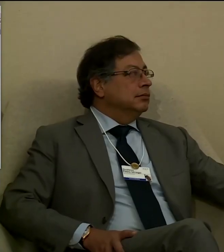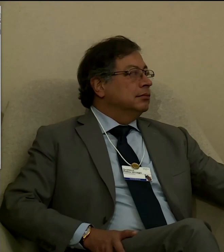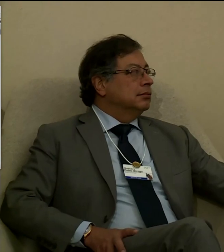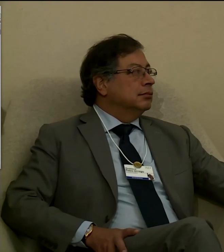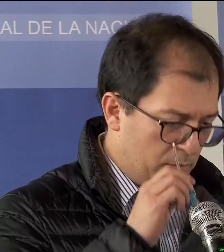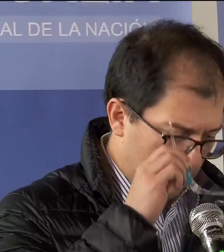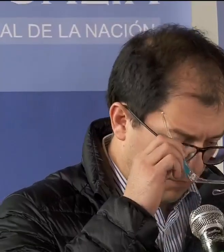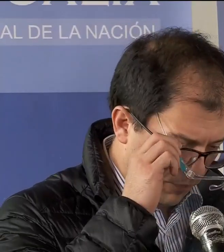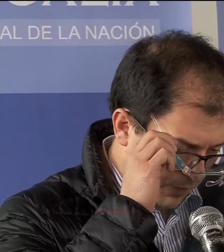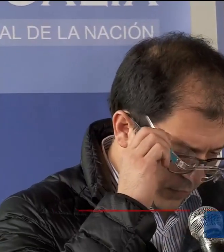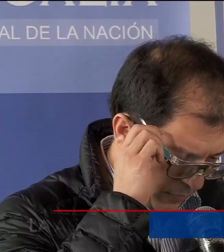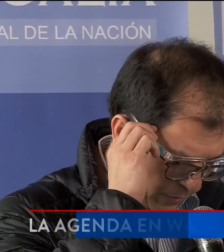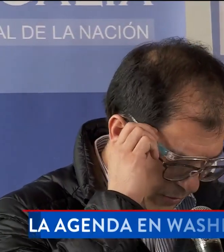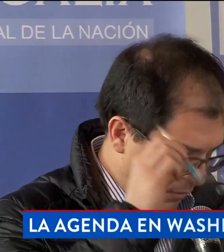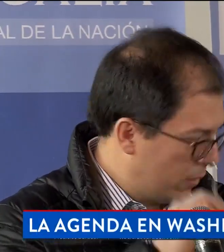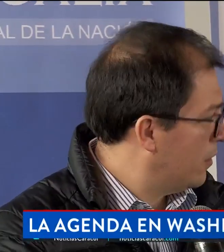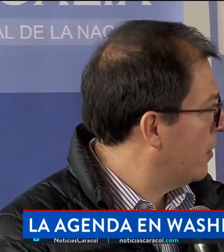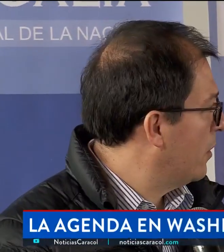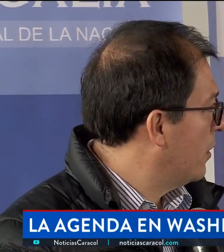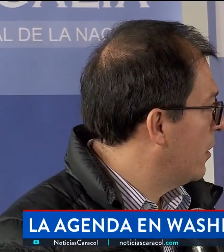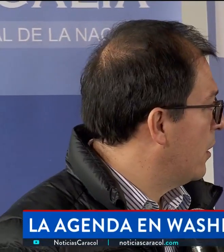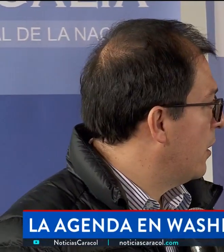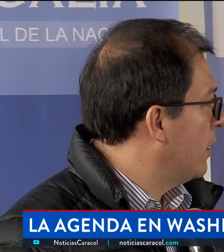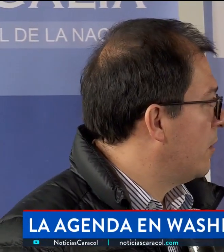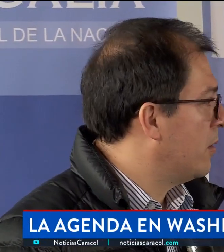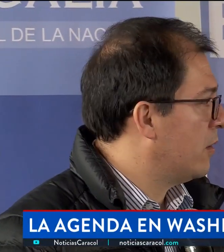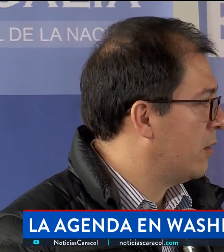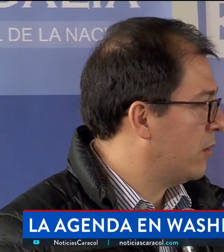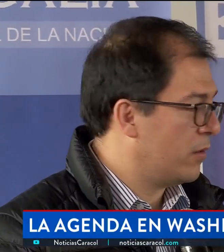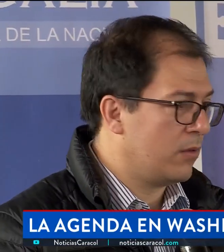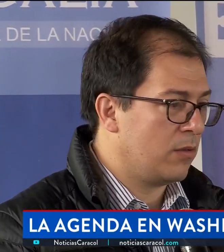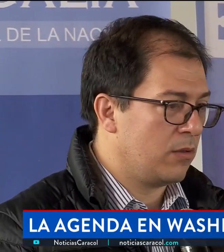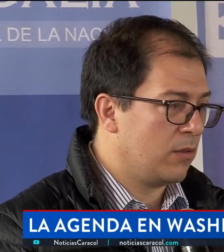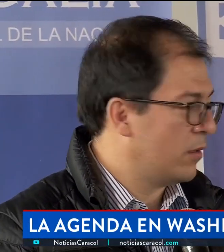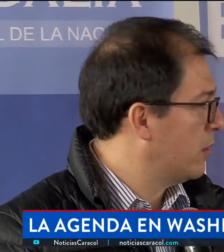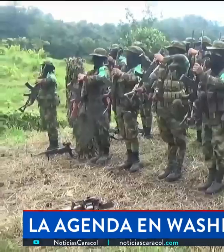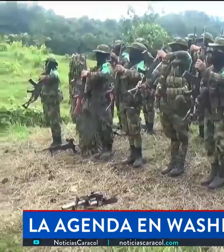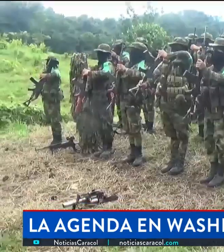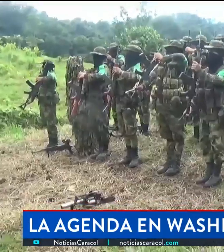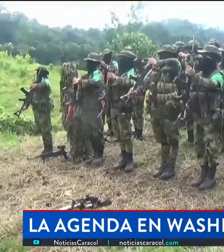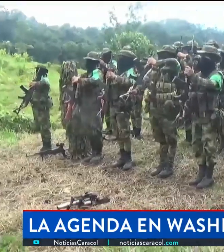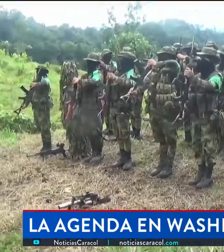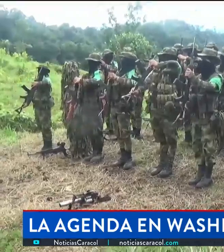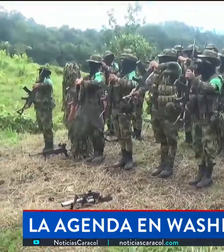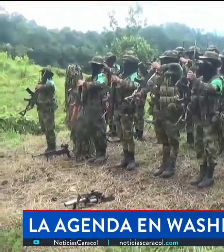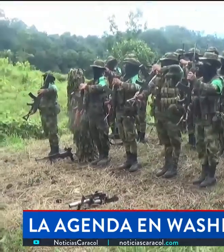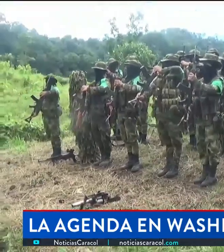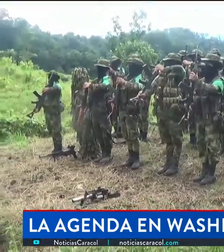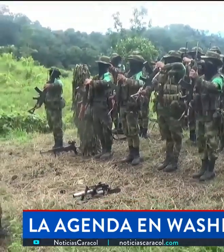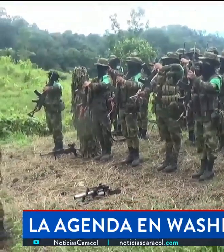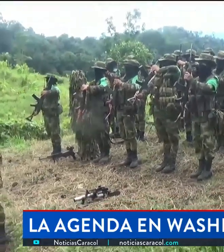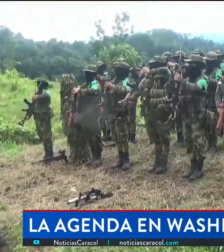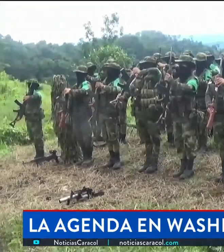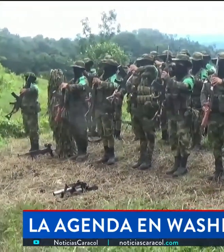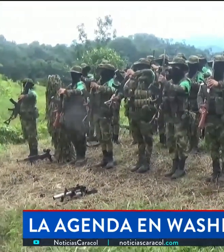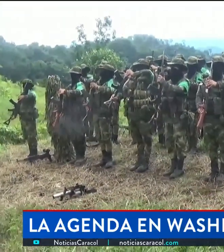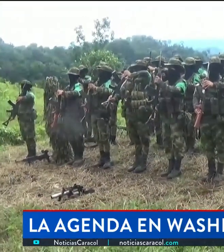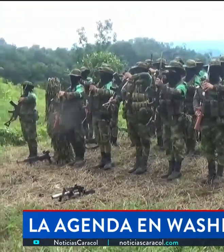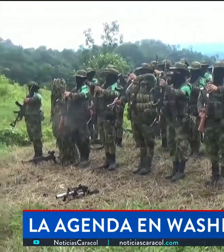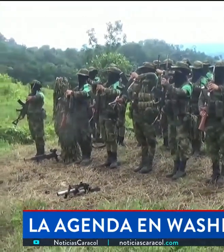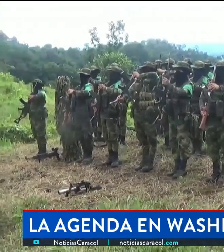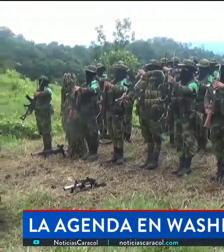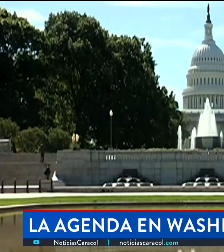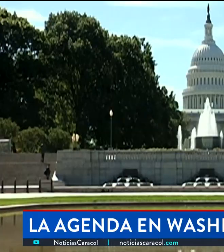presidente Gustavo Petro y el fiscal Francisco Barbosa frente al levantamiento de las órdenes de captura a miembros del Clan del Golfo y los